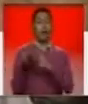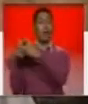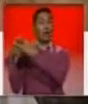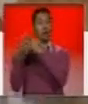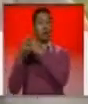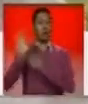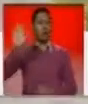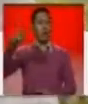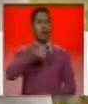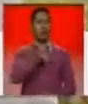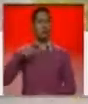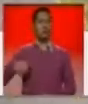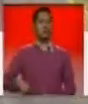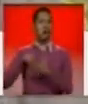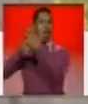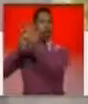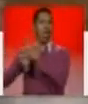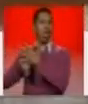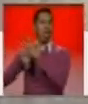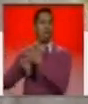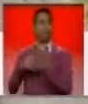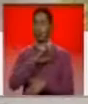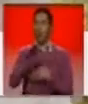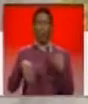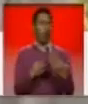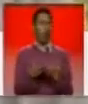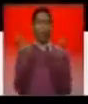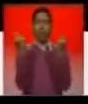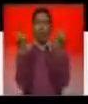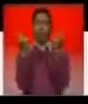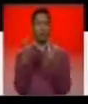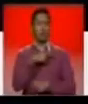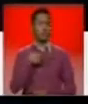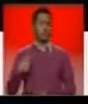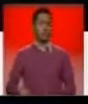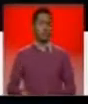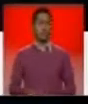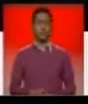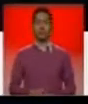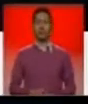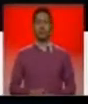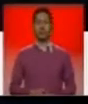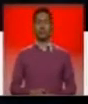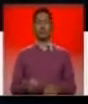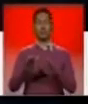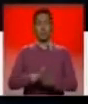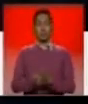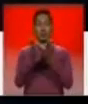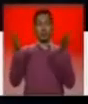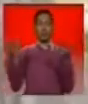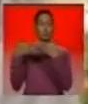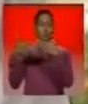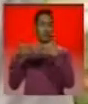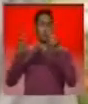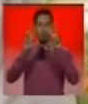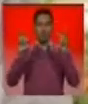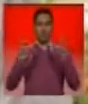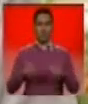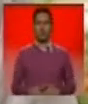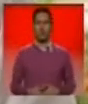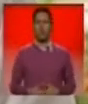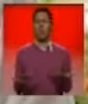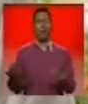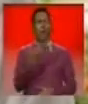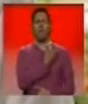a China. Pues Estados Unidos se financia con China. Todos los bonos del Tesoro los compra China. Sobre las publicaciones del diario La Estrella de Panamá. Involucrando a